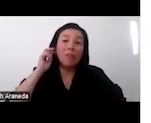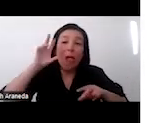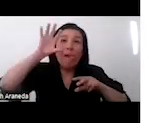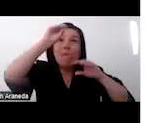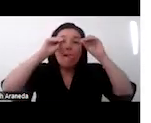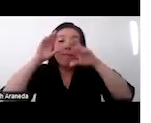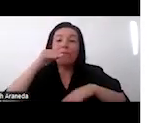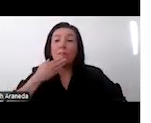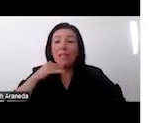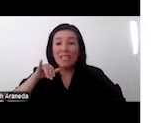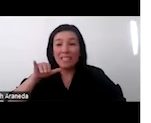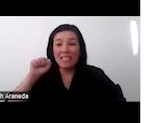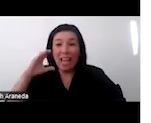yaca,